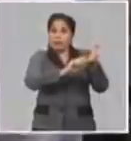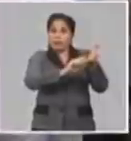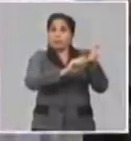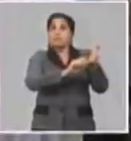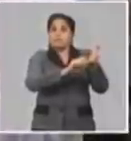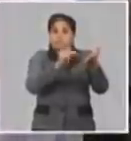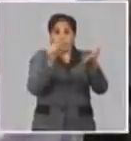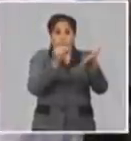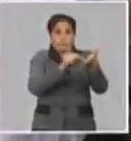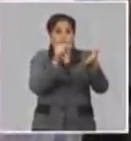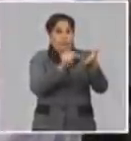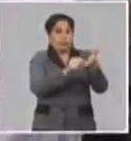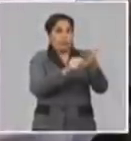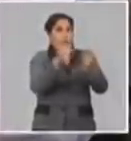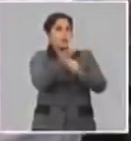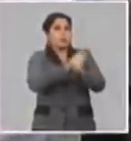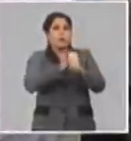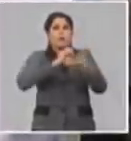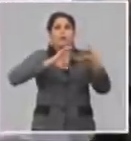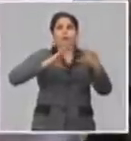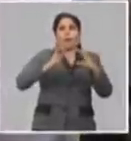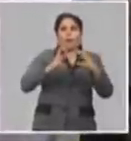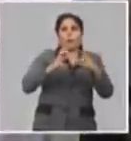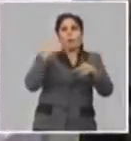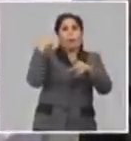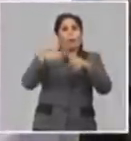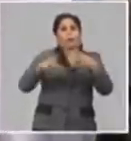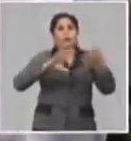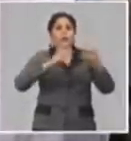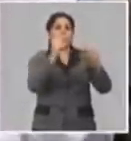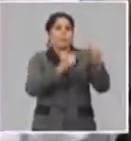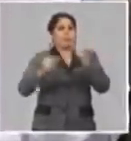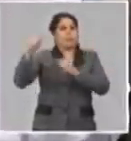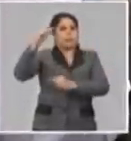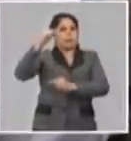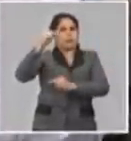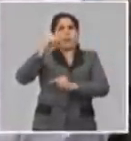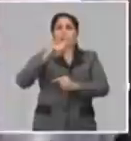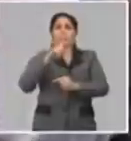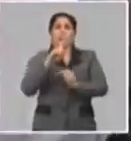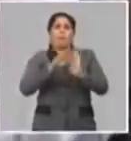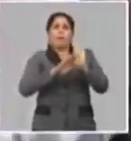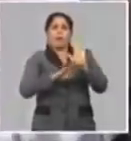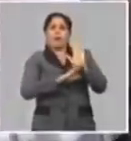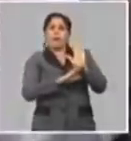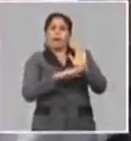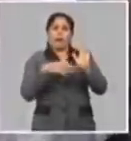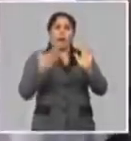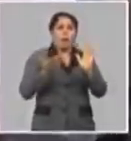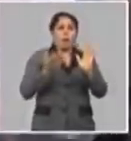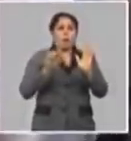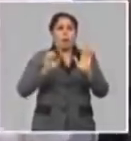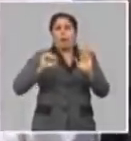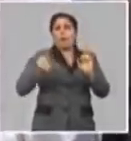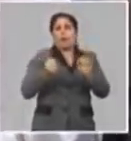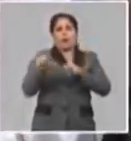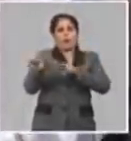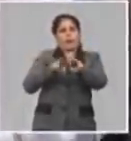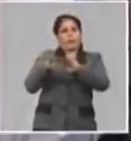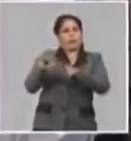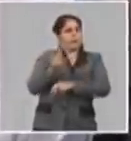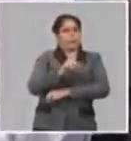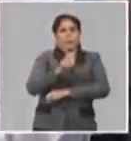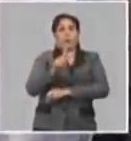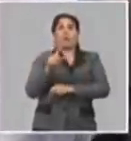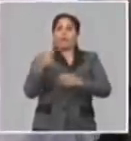y utilizar instrumentos indirectos en lo fundamental y no medidas de carácter puramente administrativo,